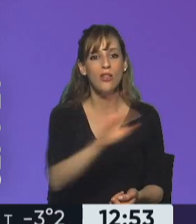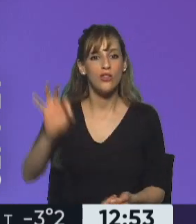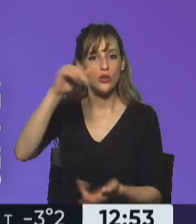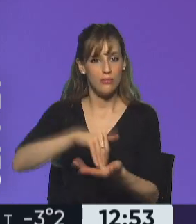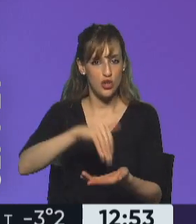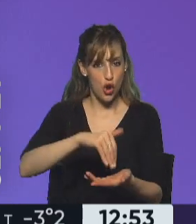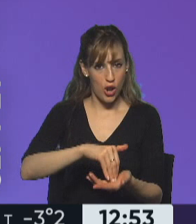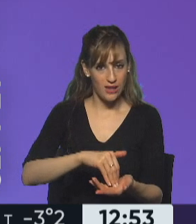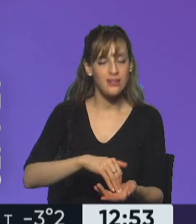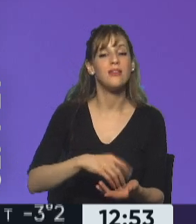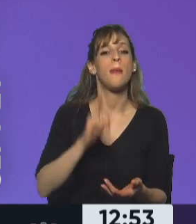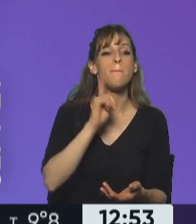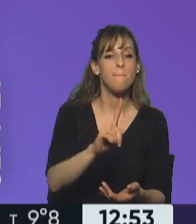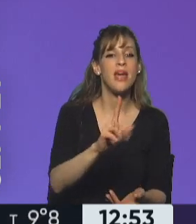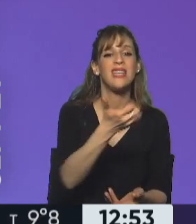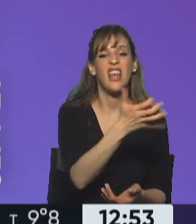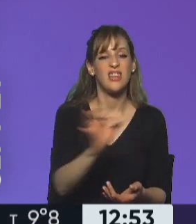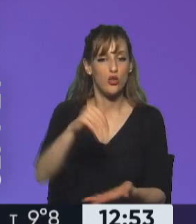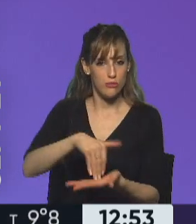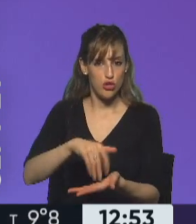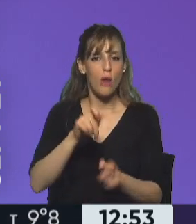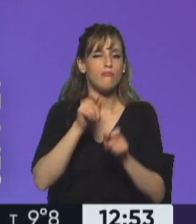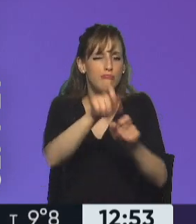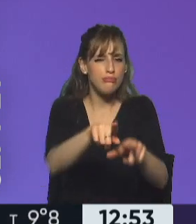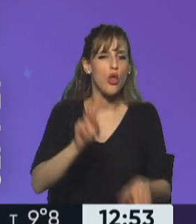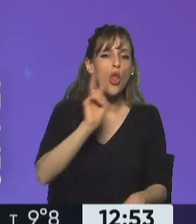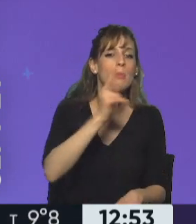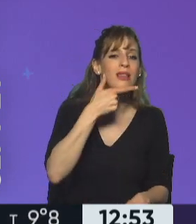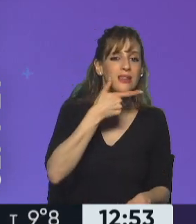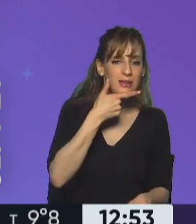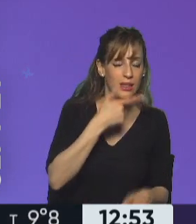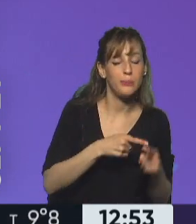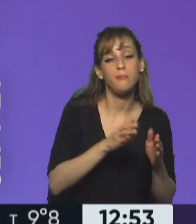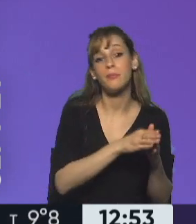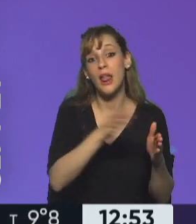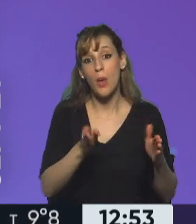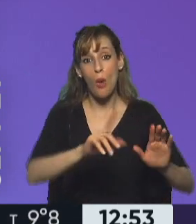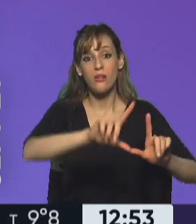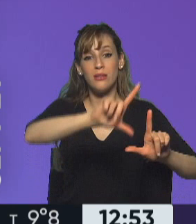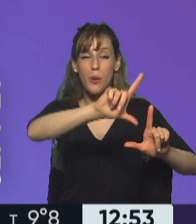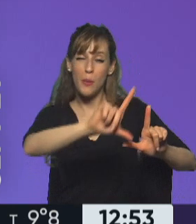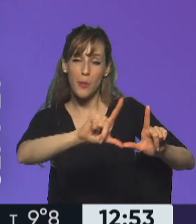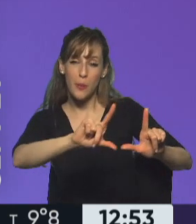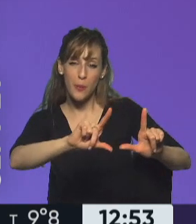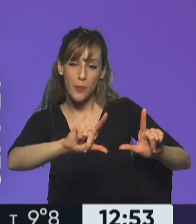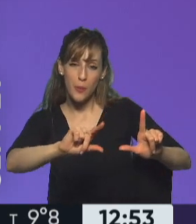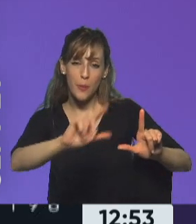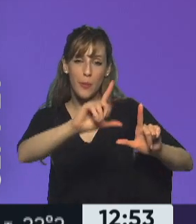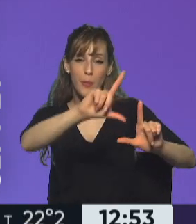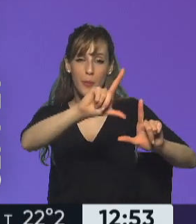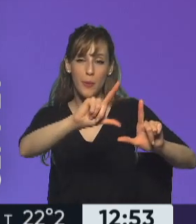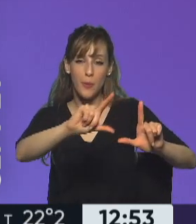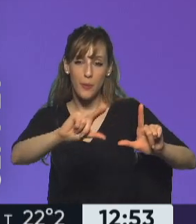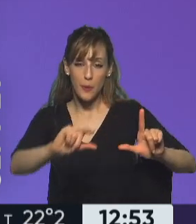de 2017. Después empieza la etapa de crisis, que va bajando de esos 1.000 millones, va descendiendo hasta